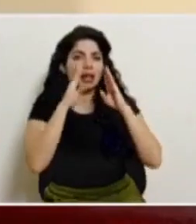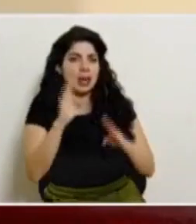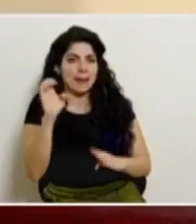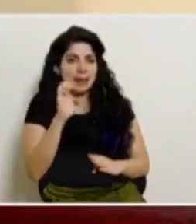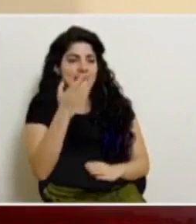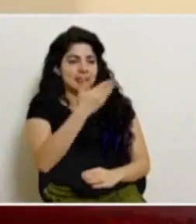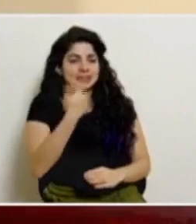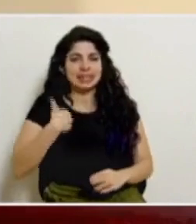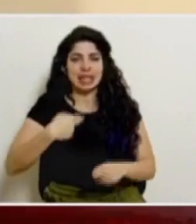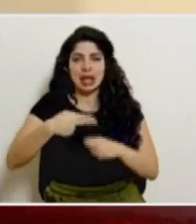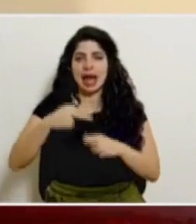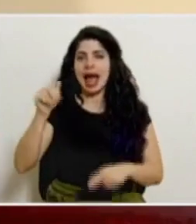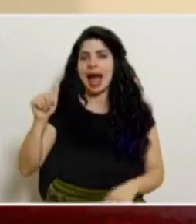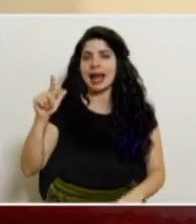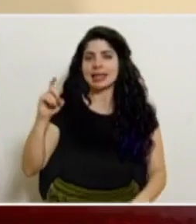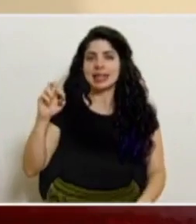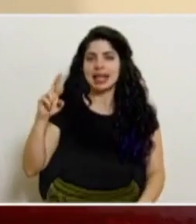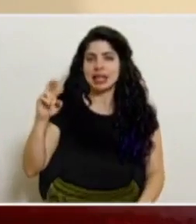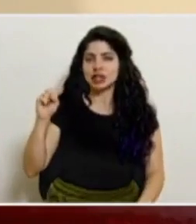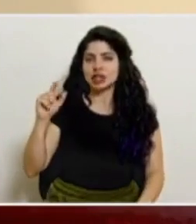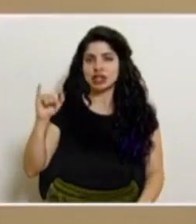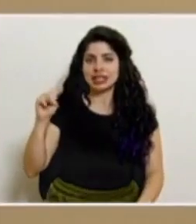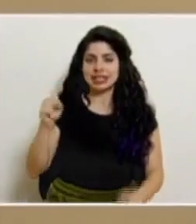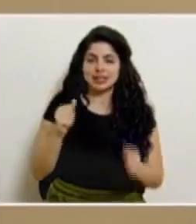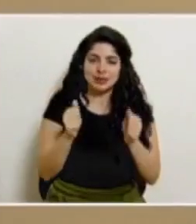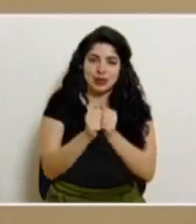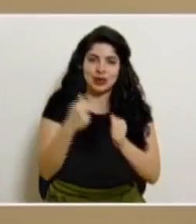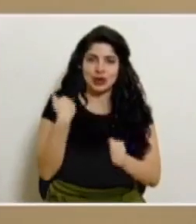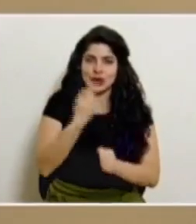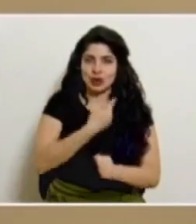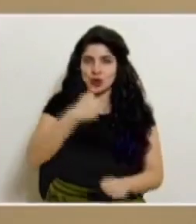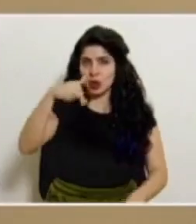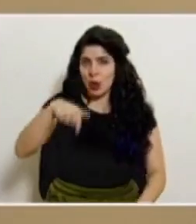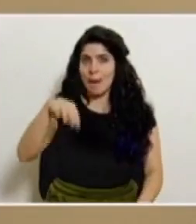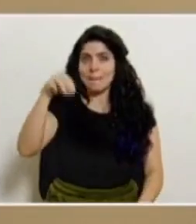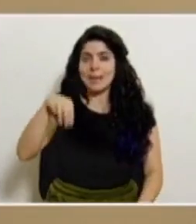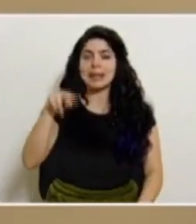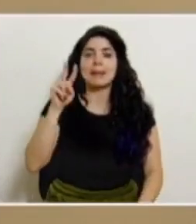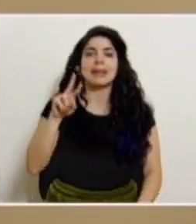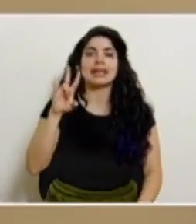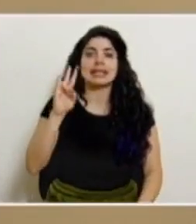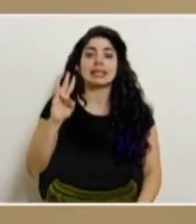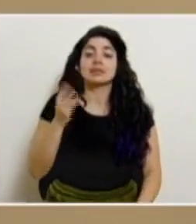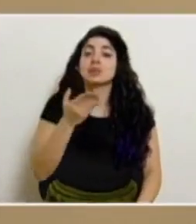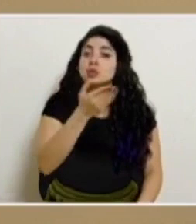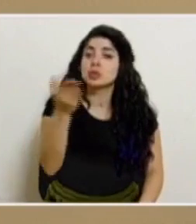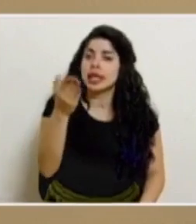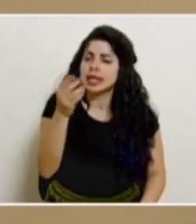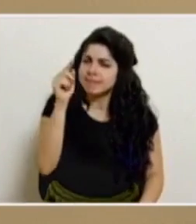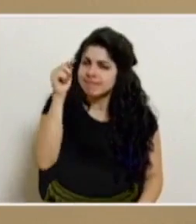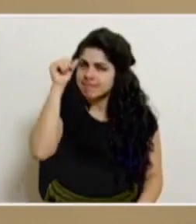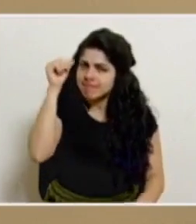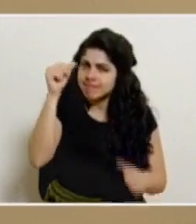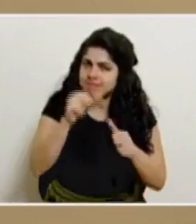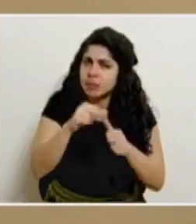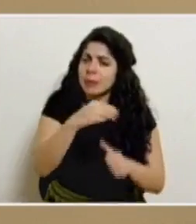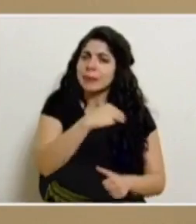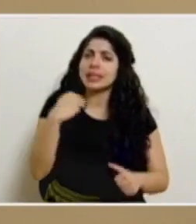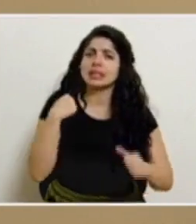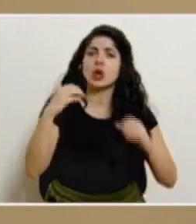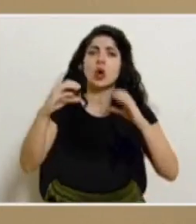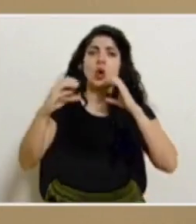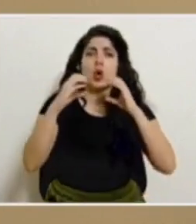emergencias el señor alexander solís quien nos acompañó este martes 27 a ustedes les recordamos que el ministerio de